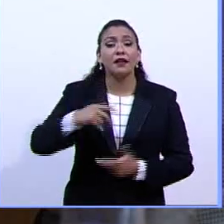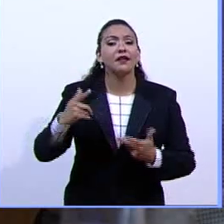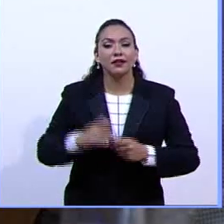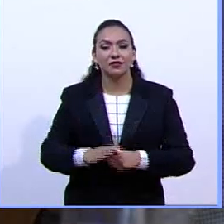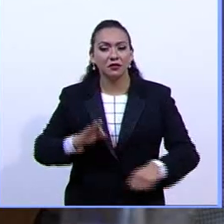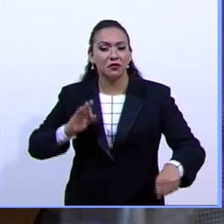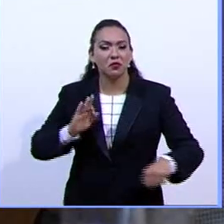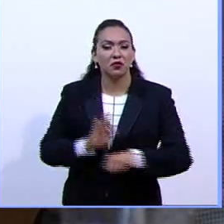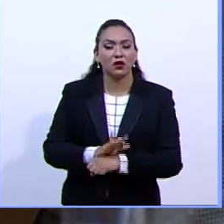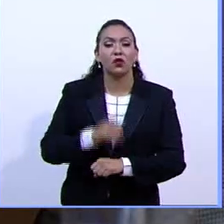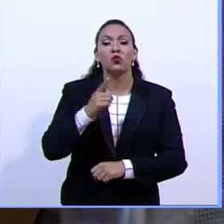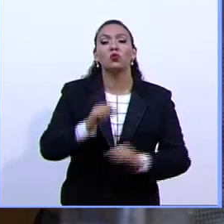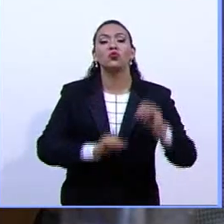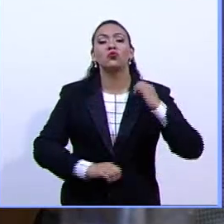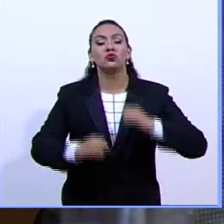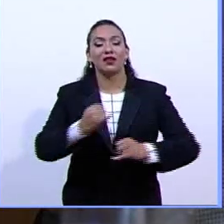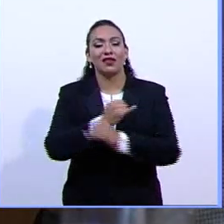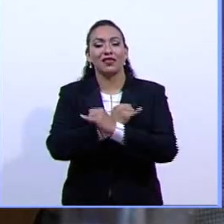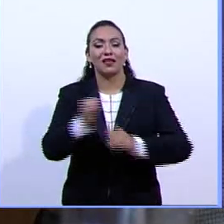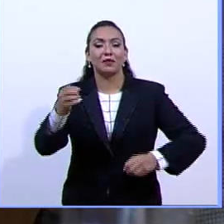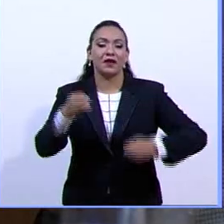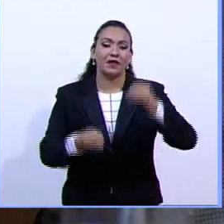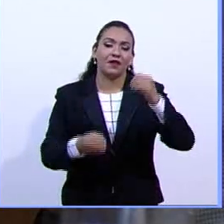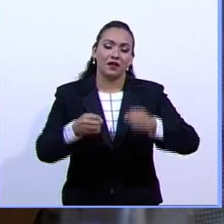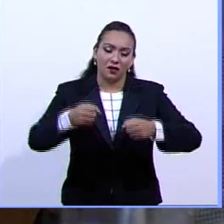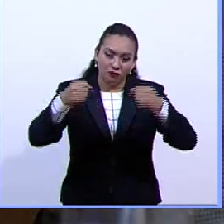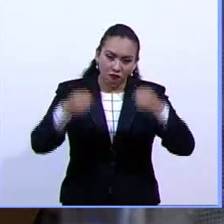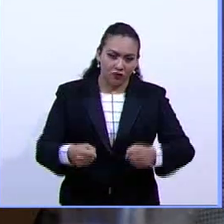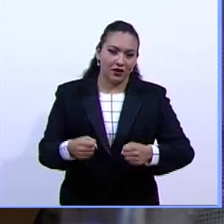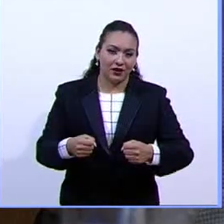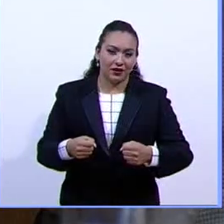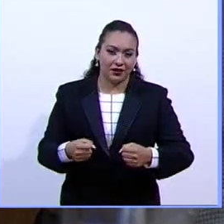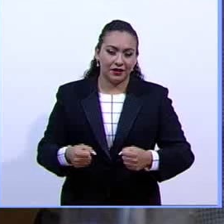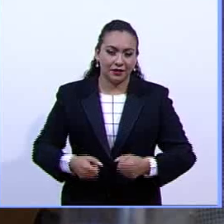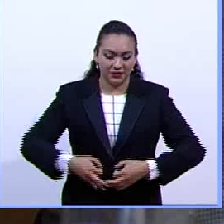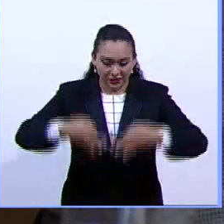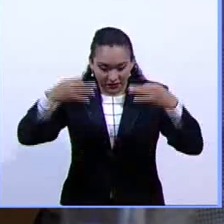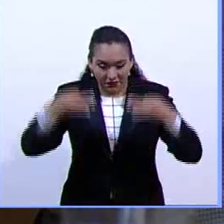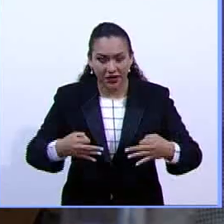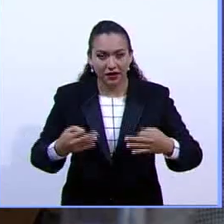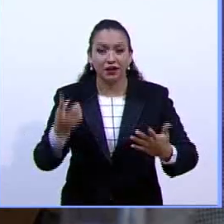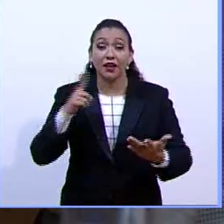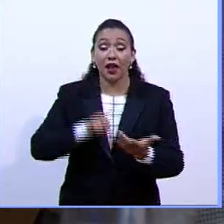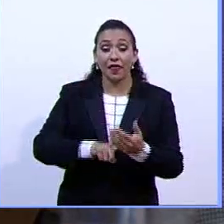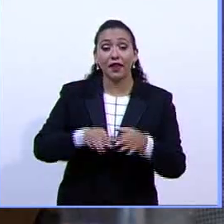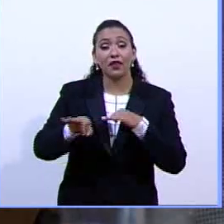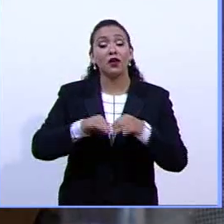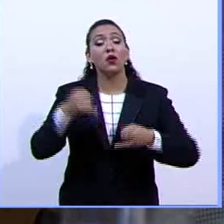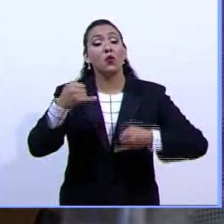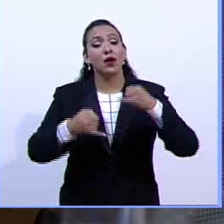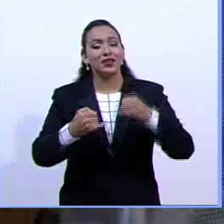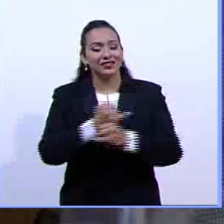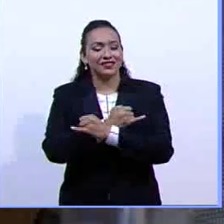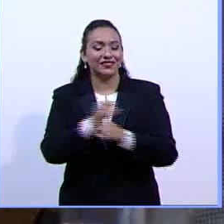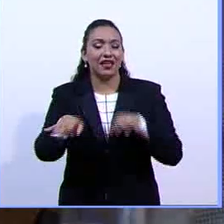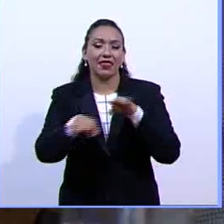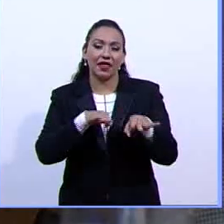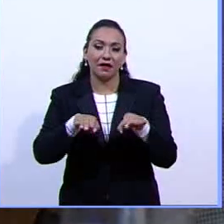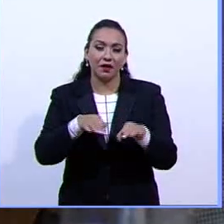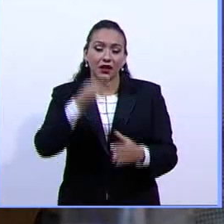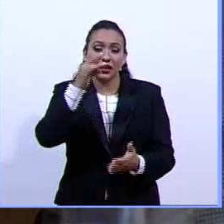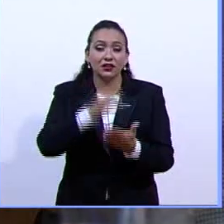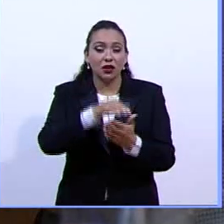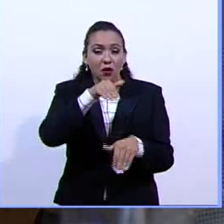poder judicial fuerte, un poder compuesto de jueces independientes que únicamente